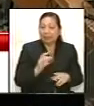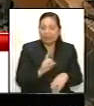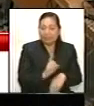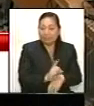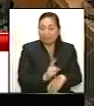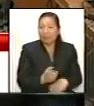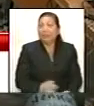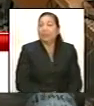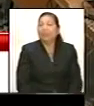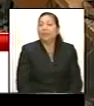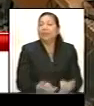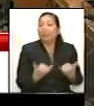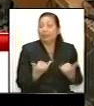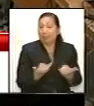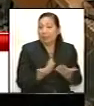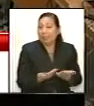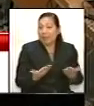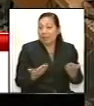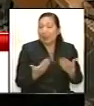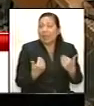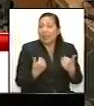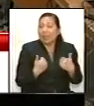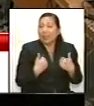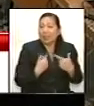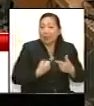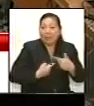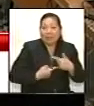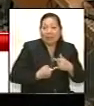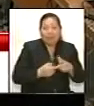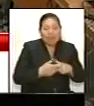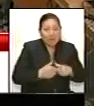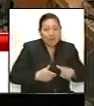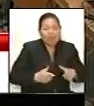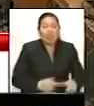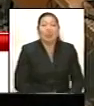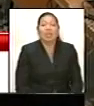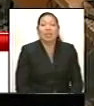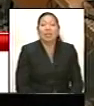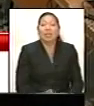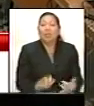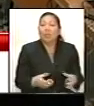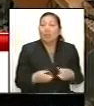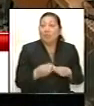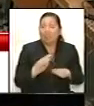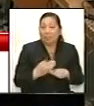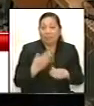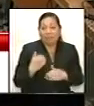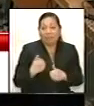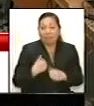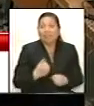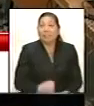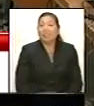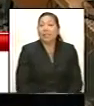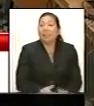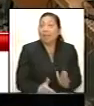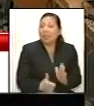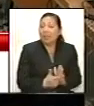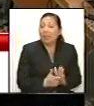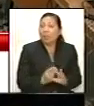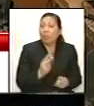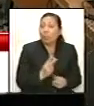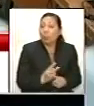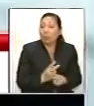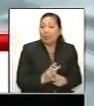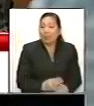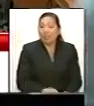capacidades. Estos instrumentos tienen que traerse localmente. Ahorita la Comisión de Defensa está trabajando la Ley de Ciberseguridad y la